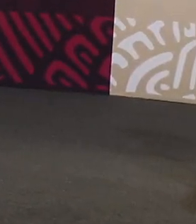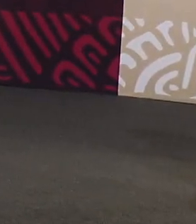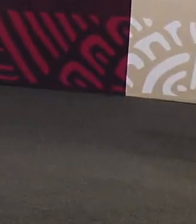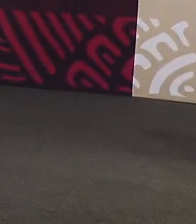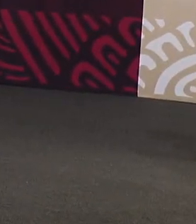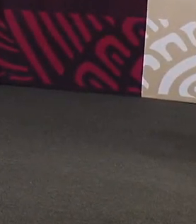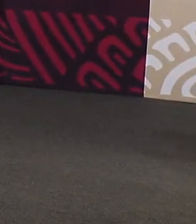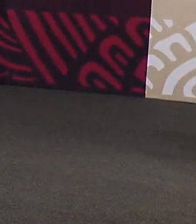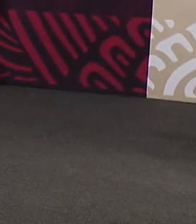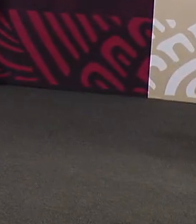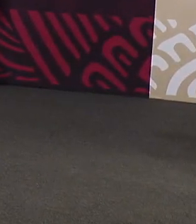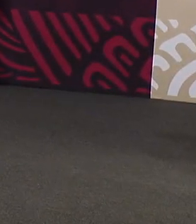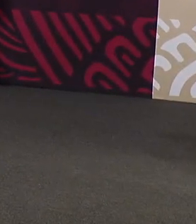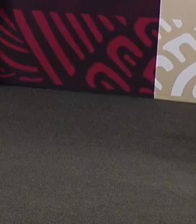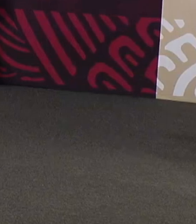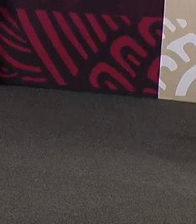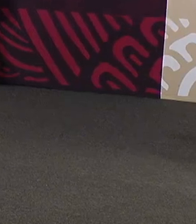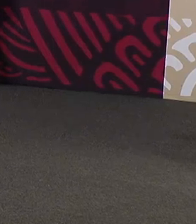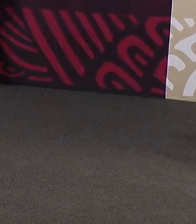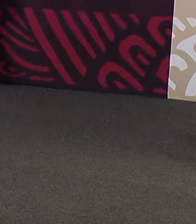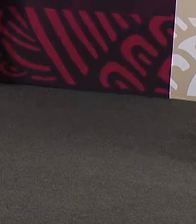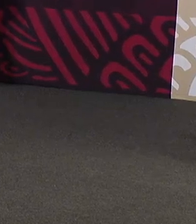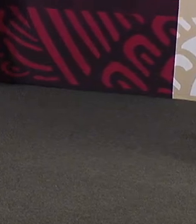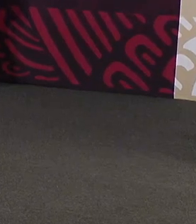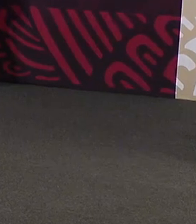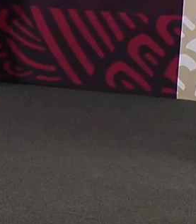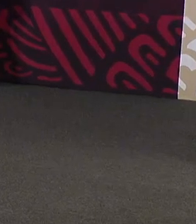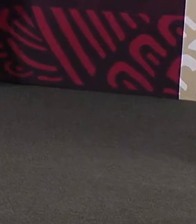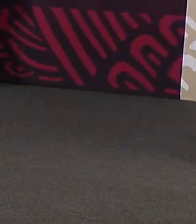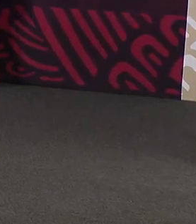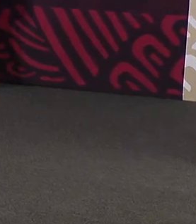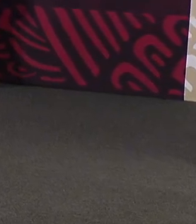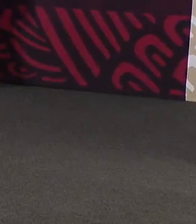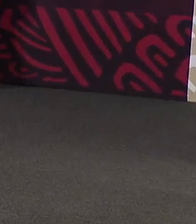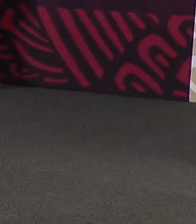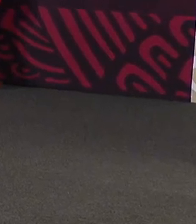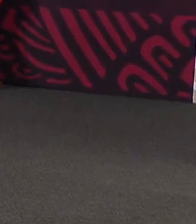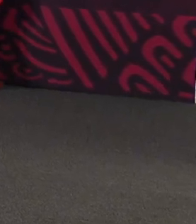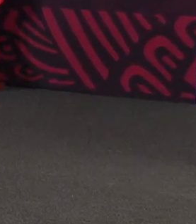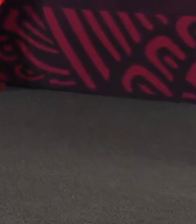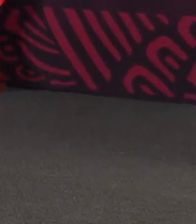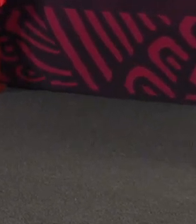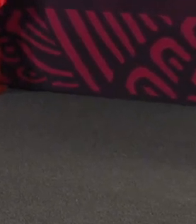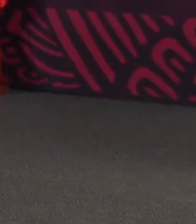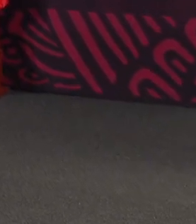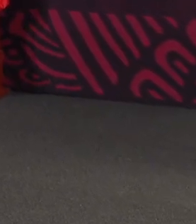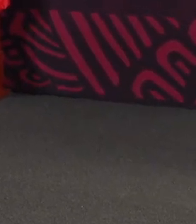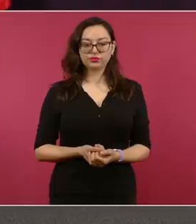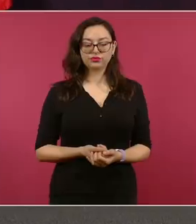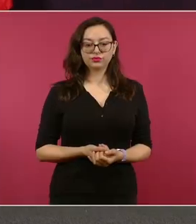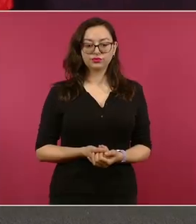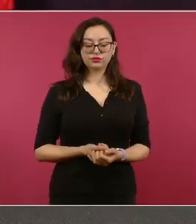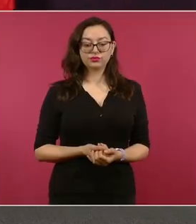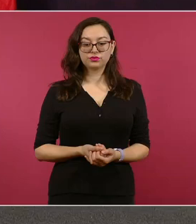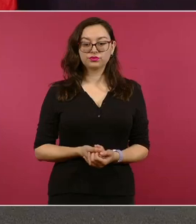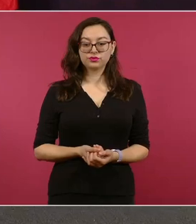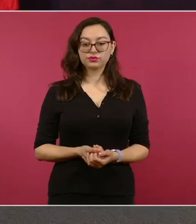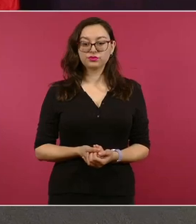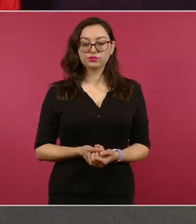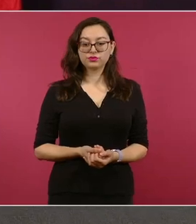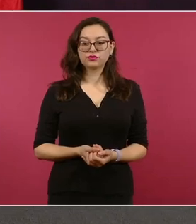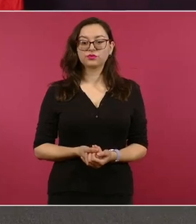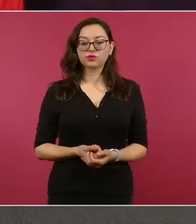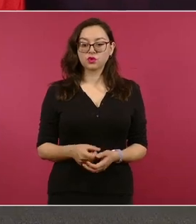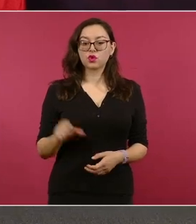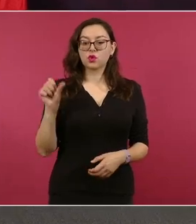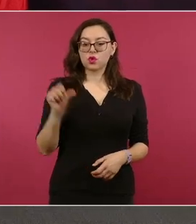Nos da mucho gusto que nos acompañen servidores públicos de Relaciones